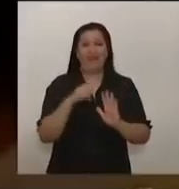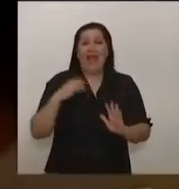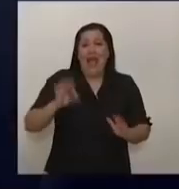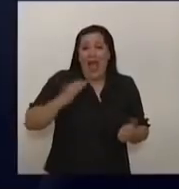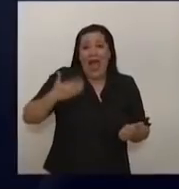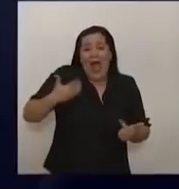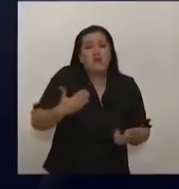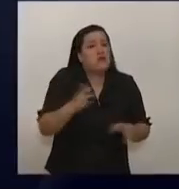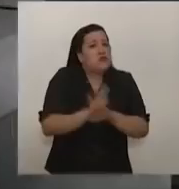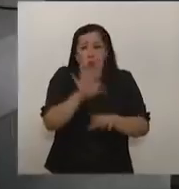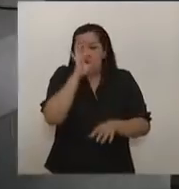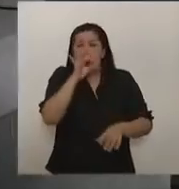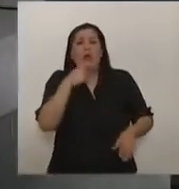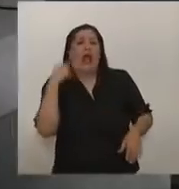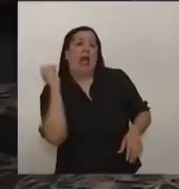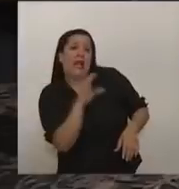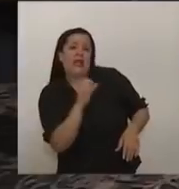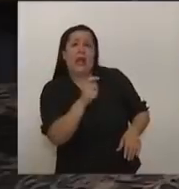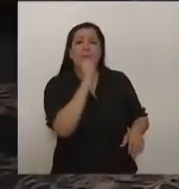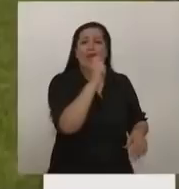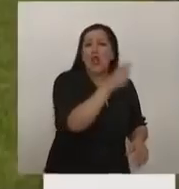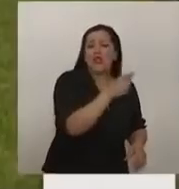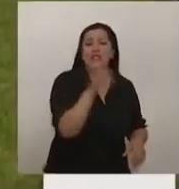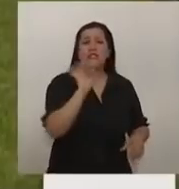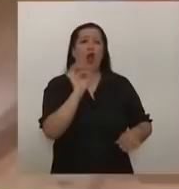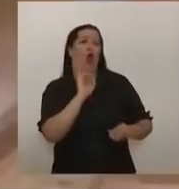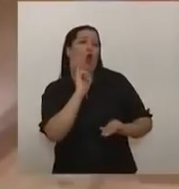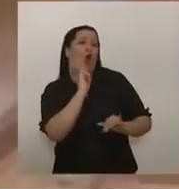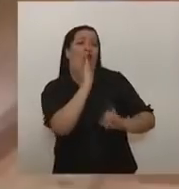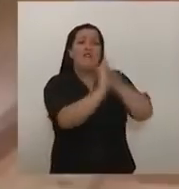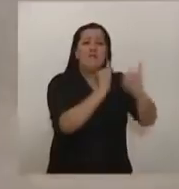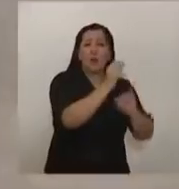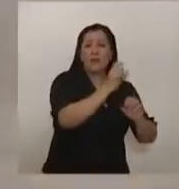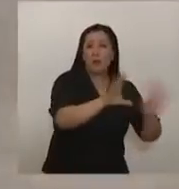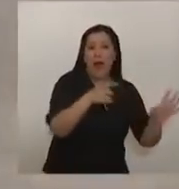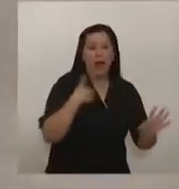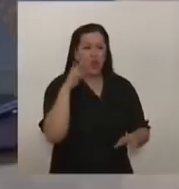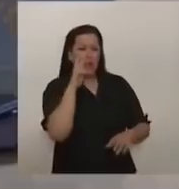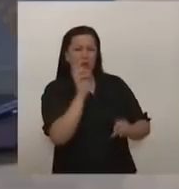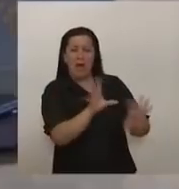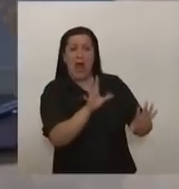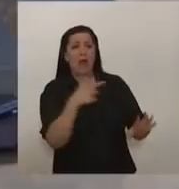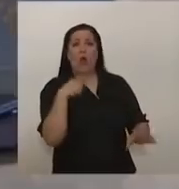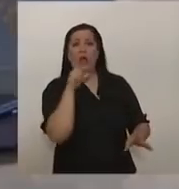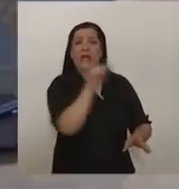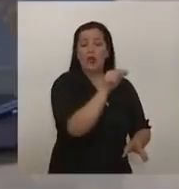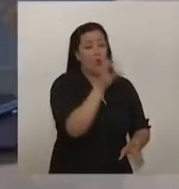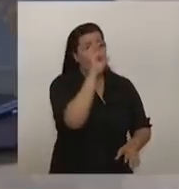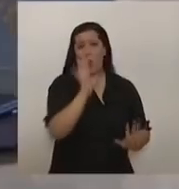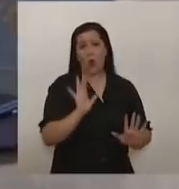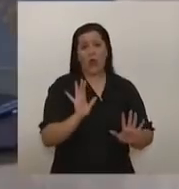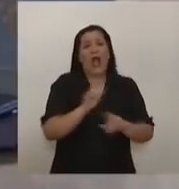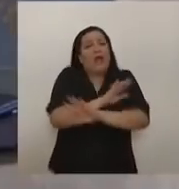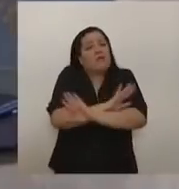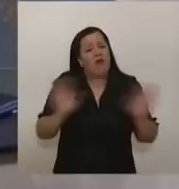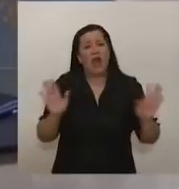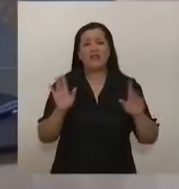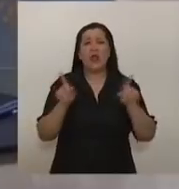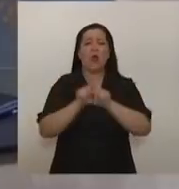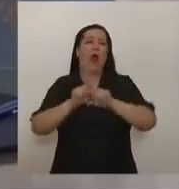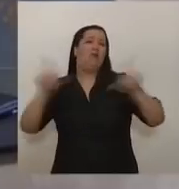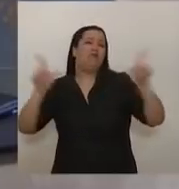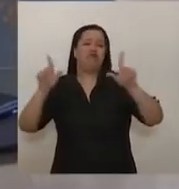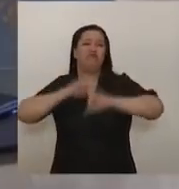años, jamás critiqué a un periodista ni desmentí una información que me pareció incorrecta. También se acabó con nosotros el uso de la